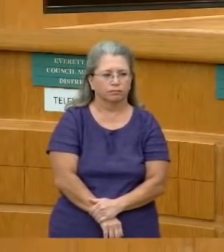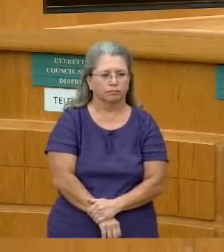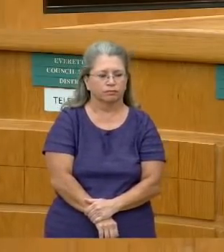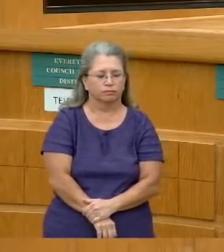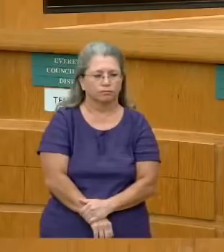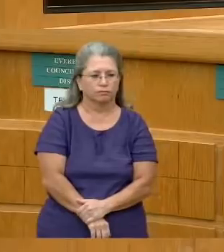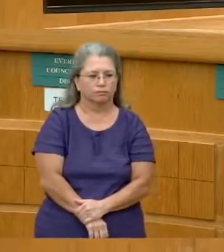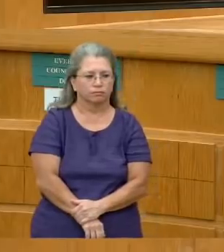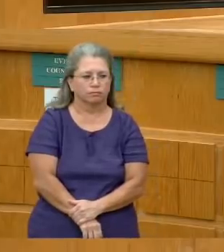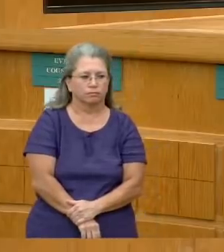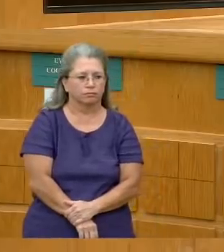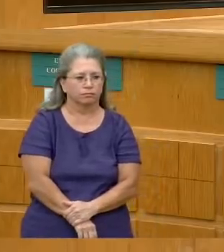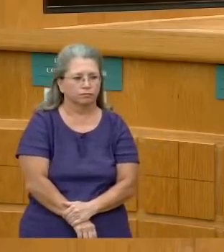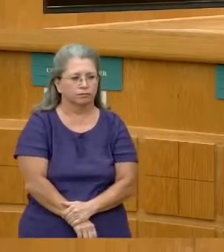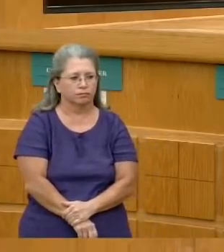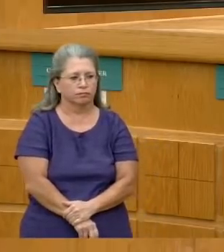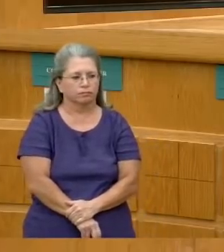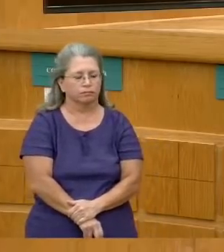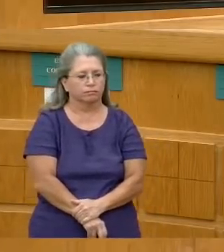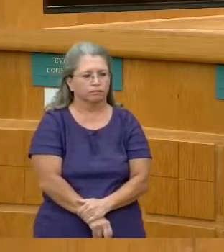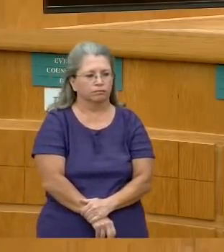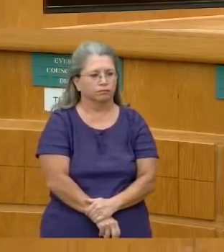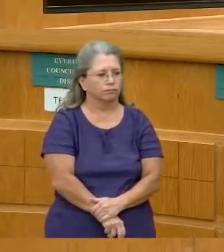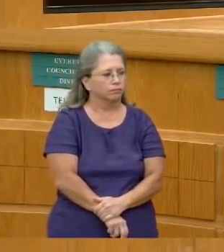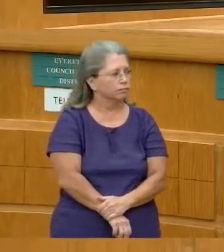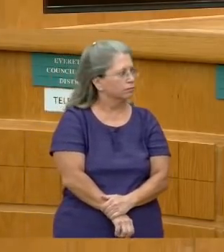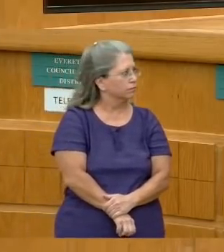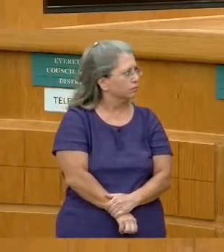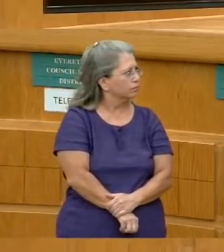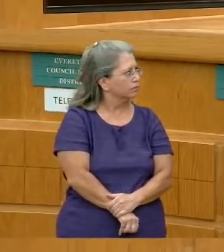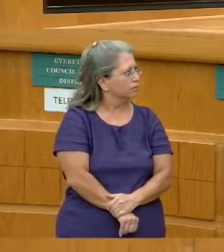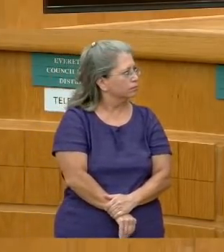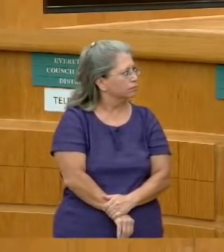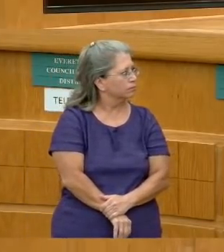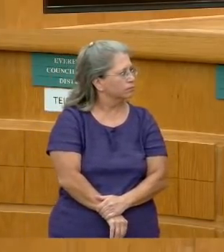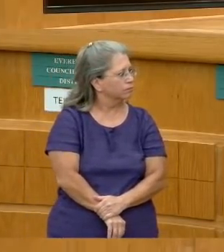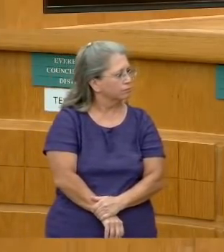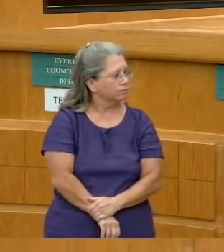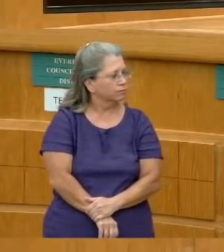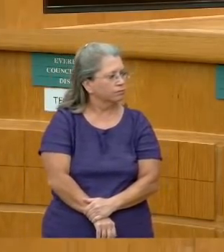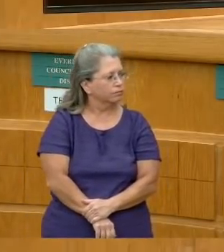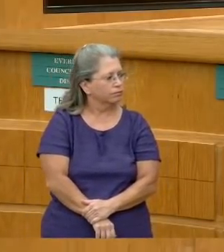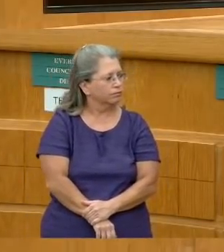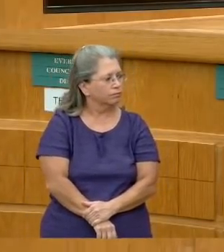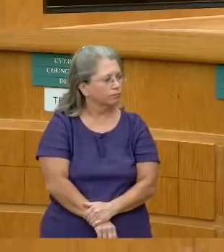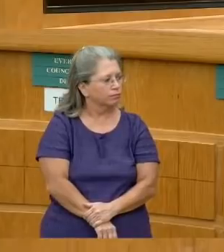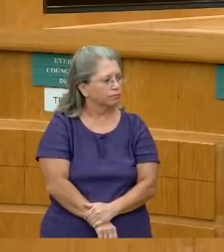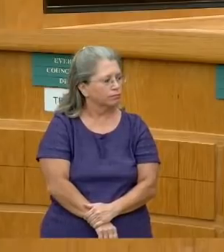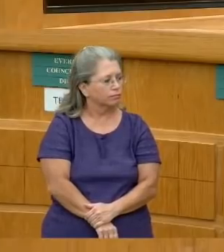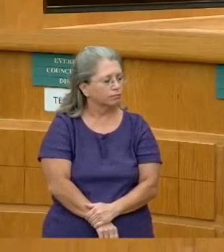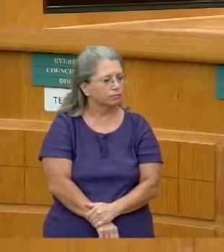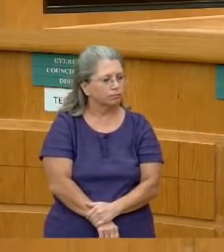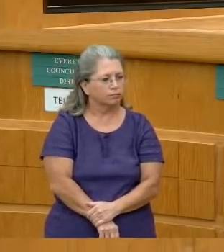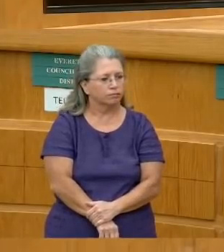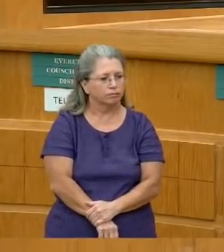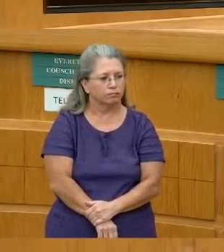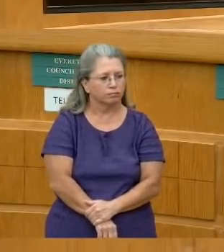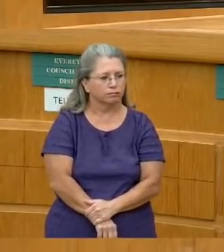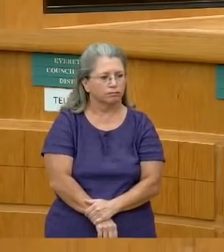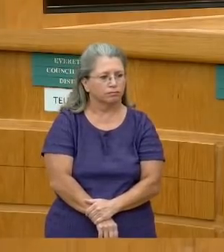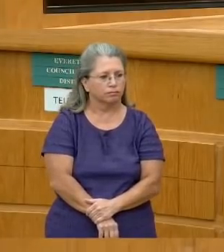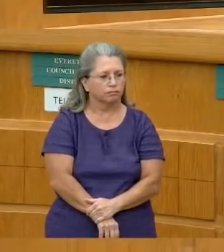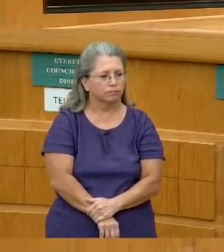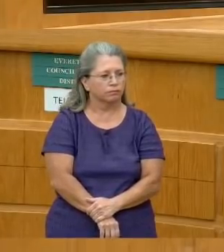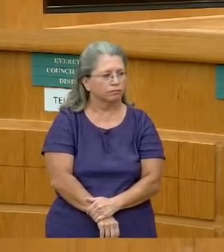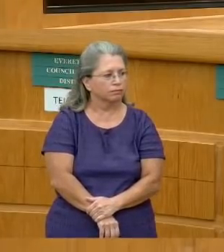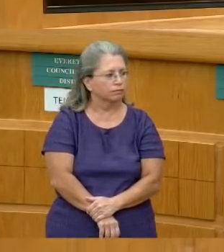recoger cualquier tipo de medicamento que no mande a las personas que se encuentran enfermas, ya que muchos de estos farmacéuticos se han infectado también